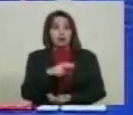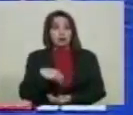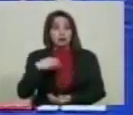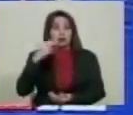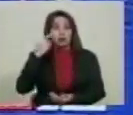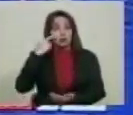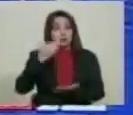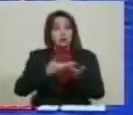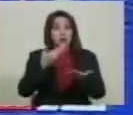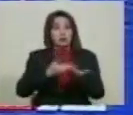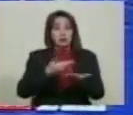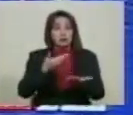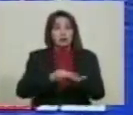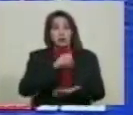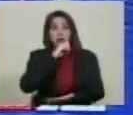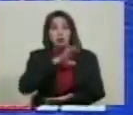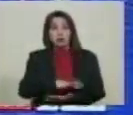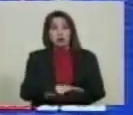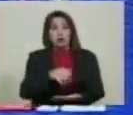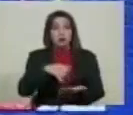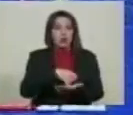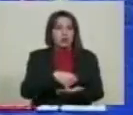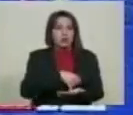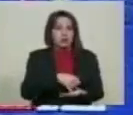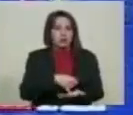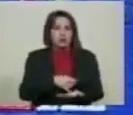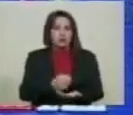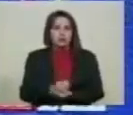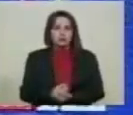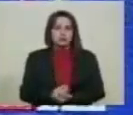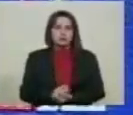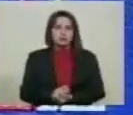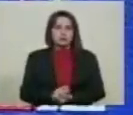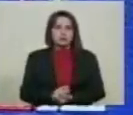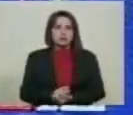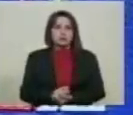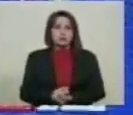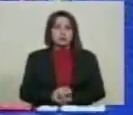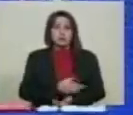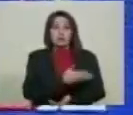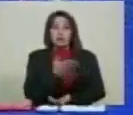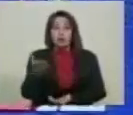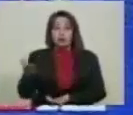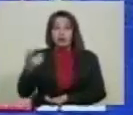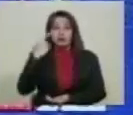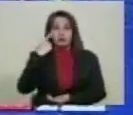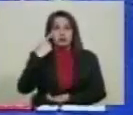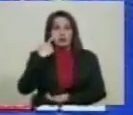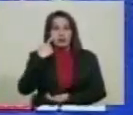históricos de esas debilidades. Hay que tener en cuenta todo el marco